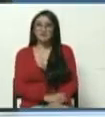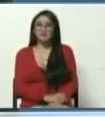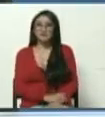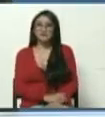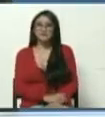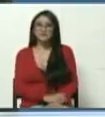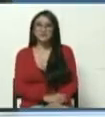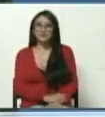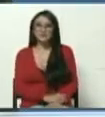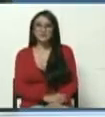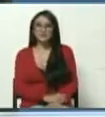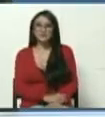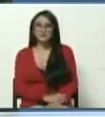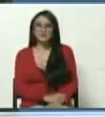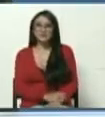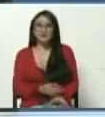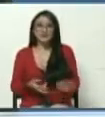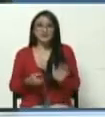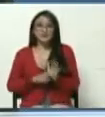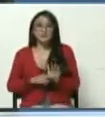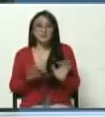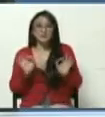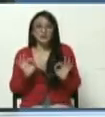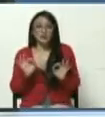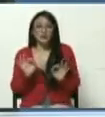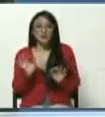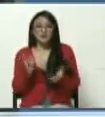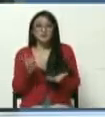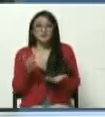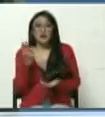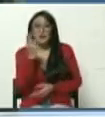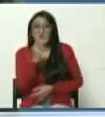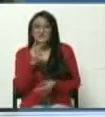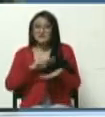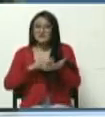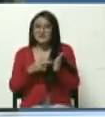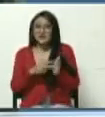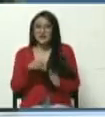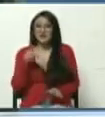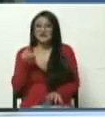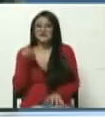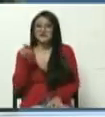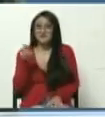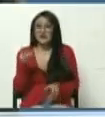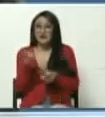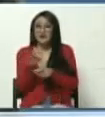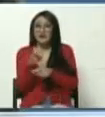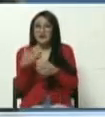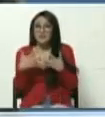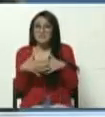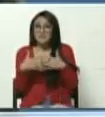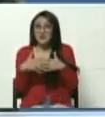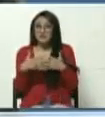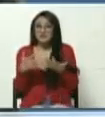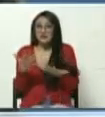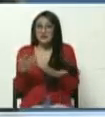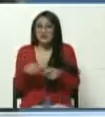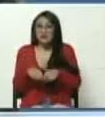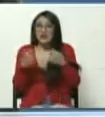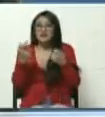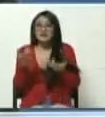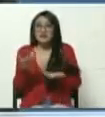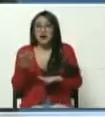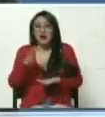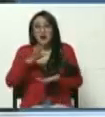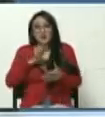que, repito, no solamente compromete a un bien, a